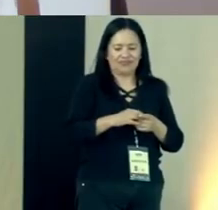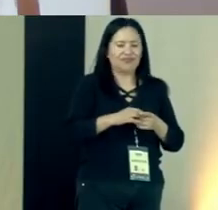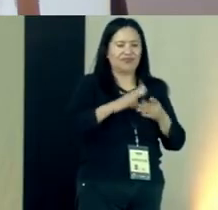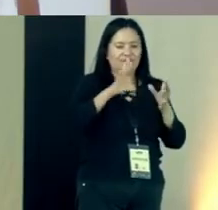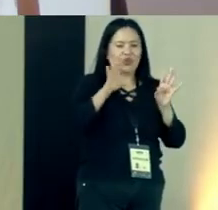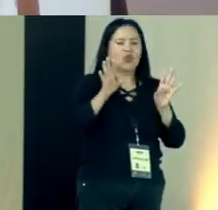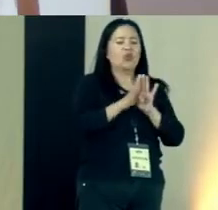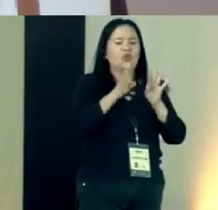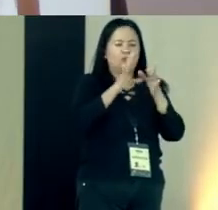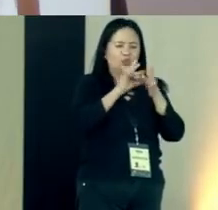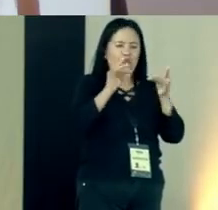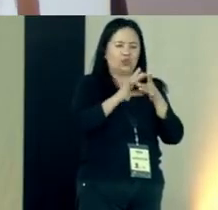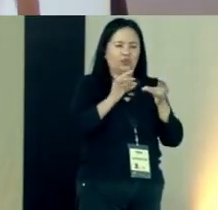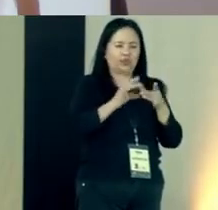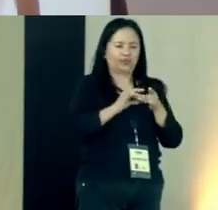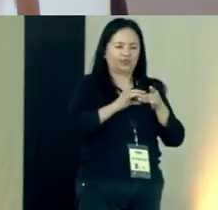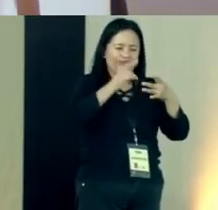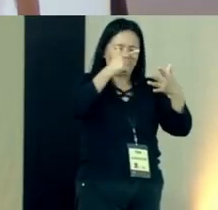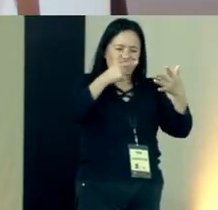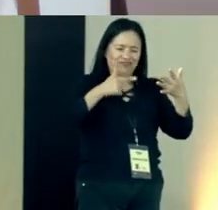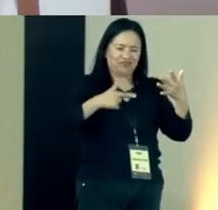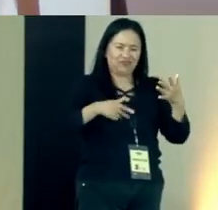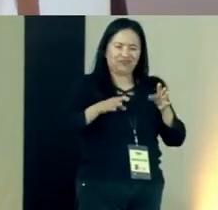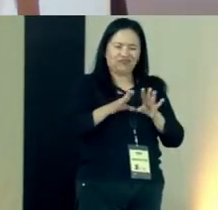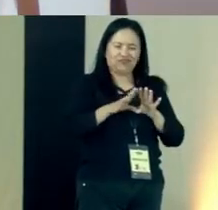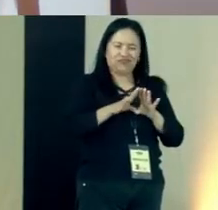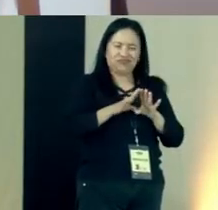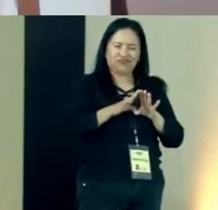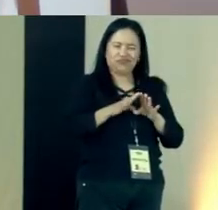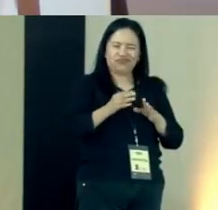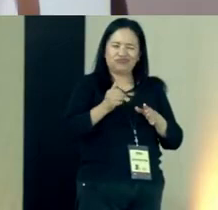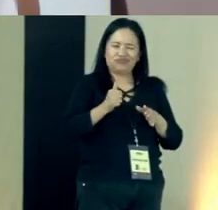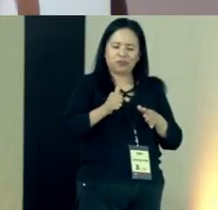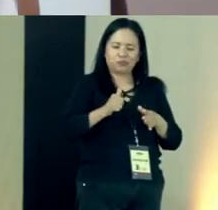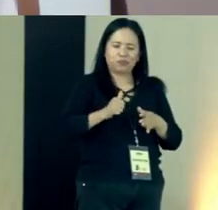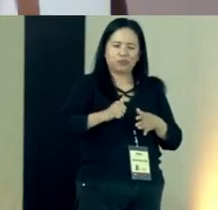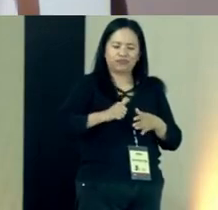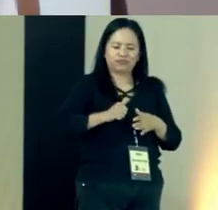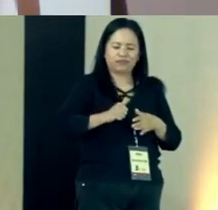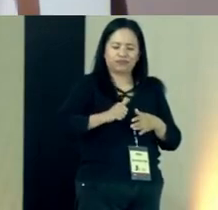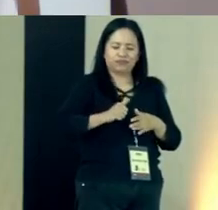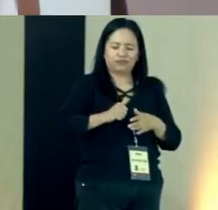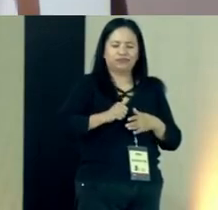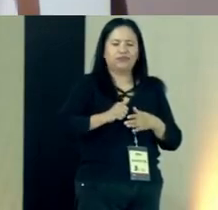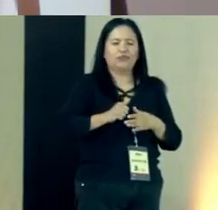línea de favor. Y cuando decimos favor nos referimos